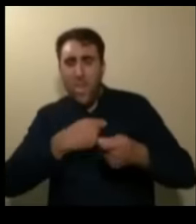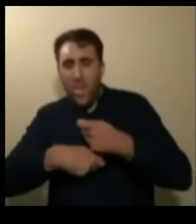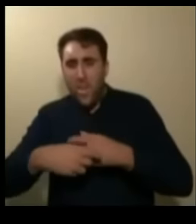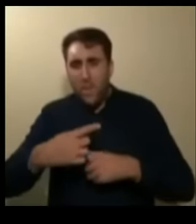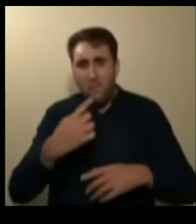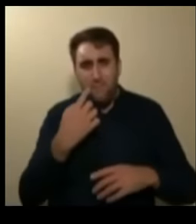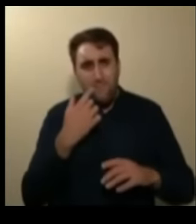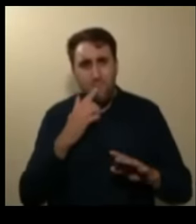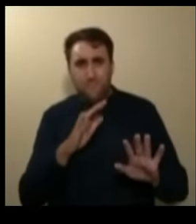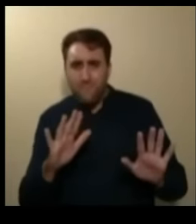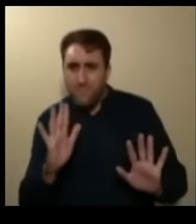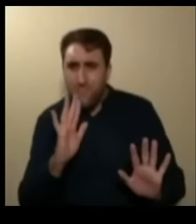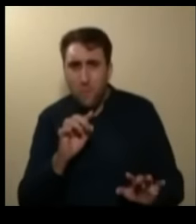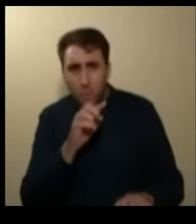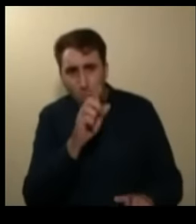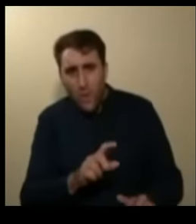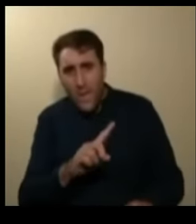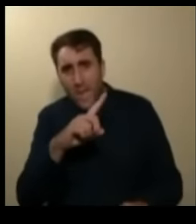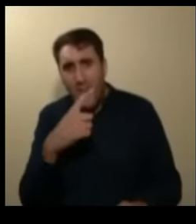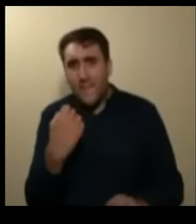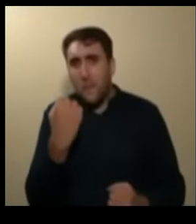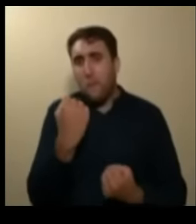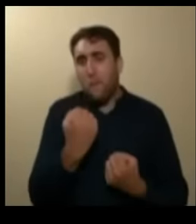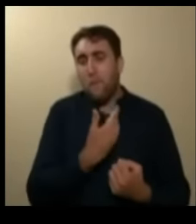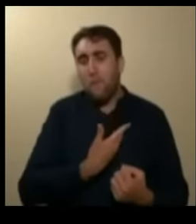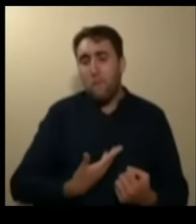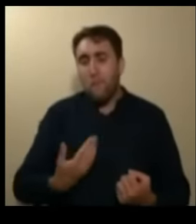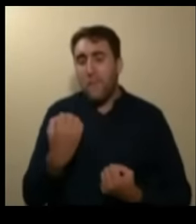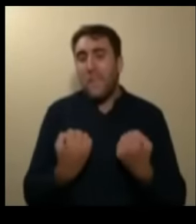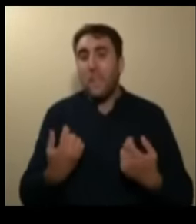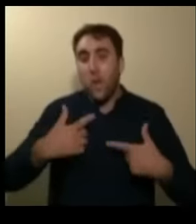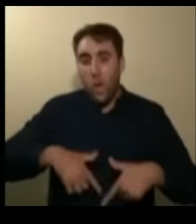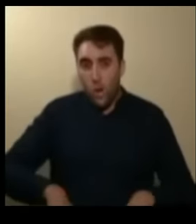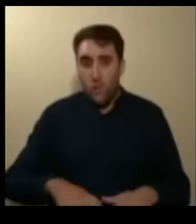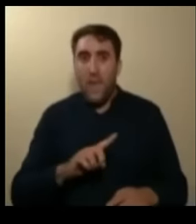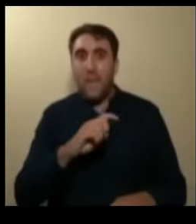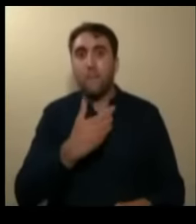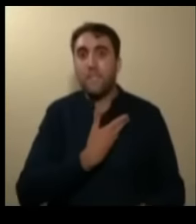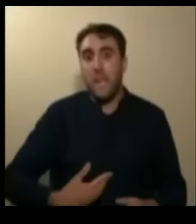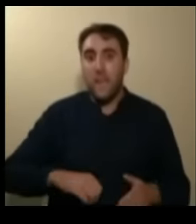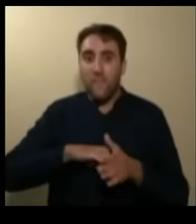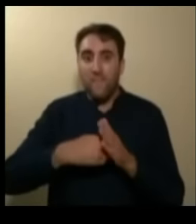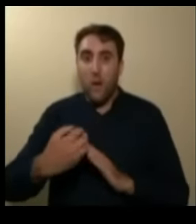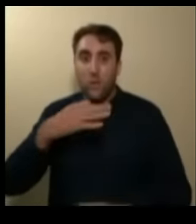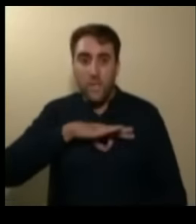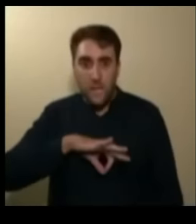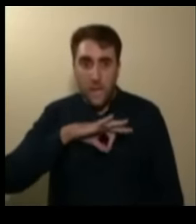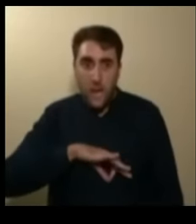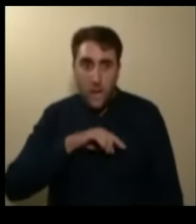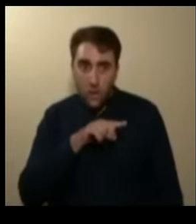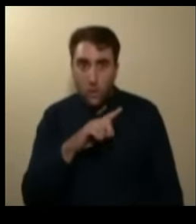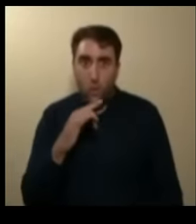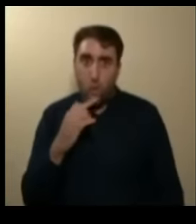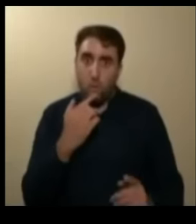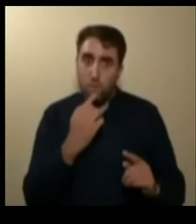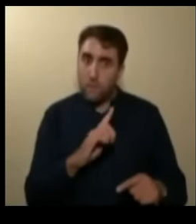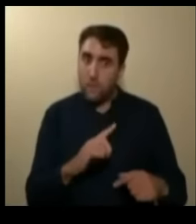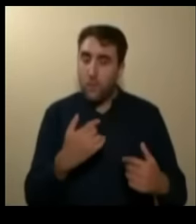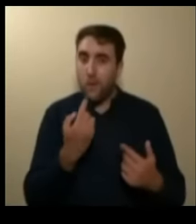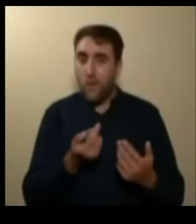y proveniendo de alguien que fue ministro de Economía y presidente del Banco Central y que tuvo gran responsabilidad en la conducción económica del país, la que